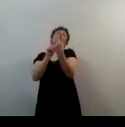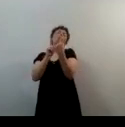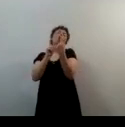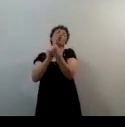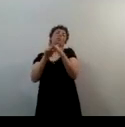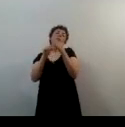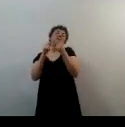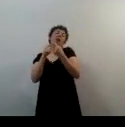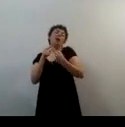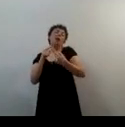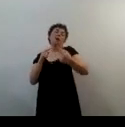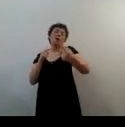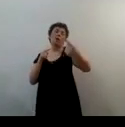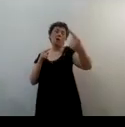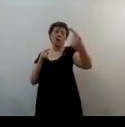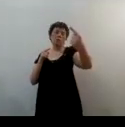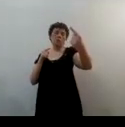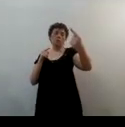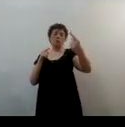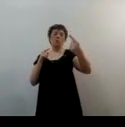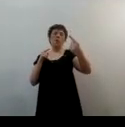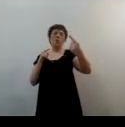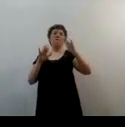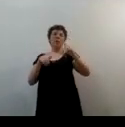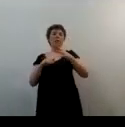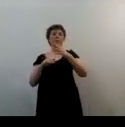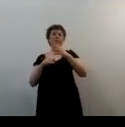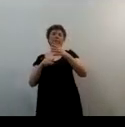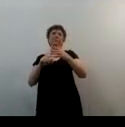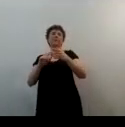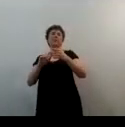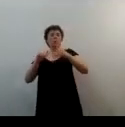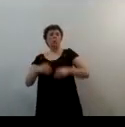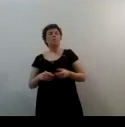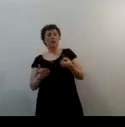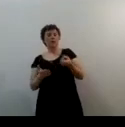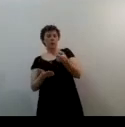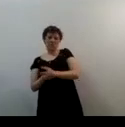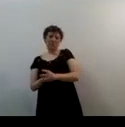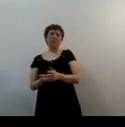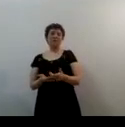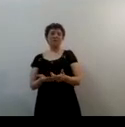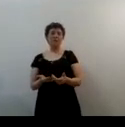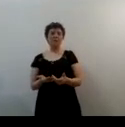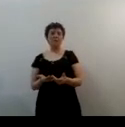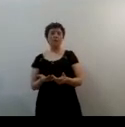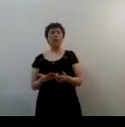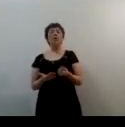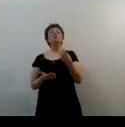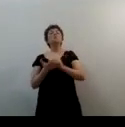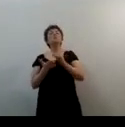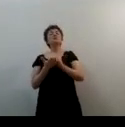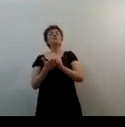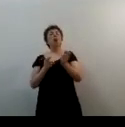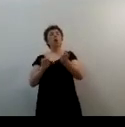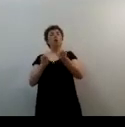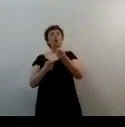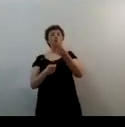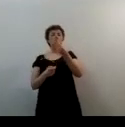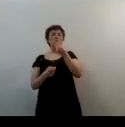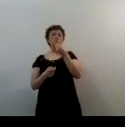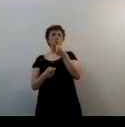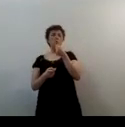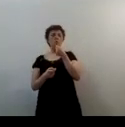va a volver a producirse excesos. Entonces, ese es el tema. Y claro, muchas veces el controlar ese consumo